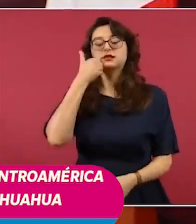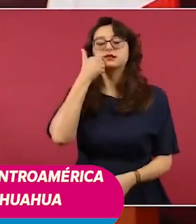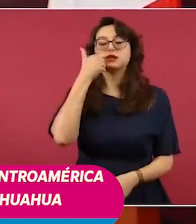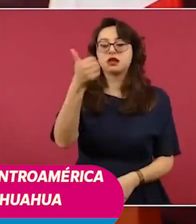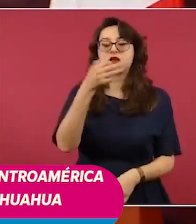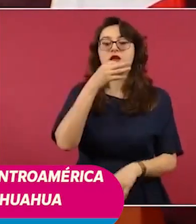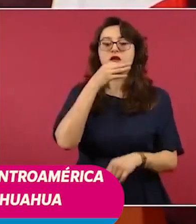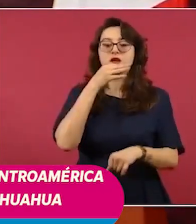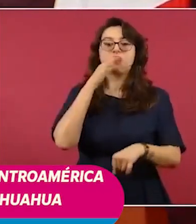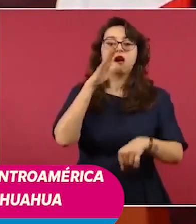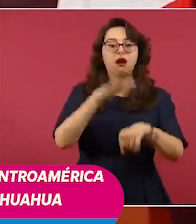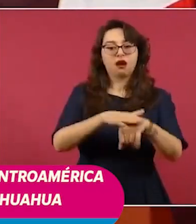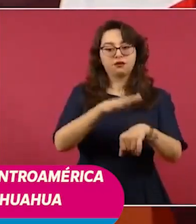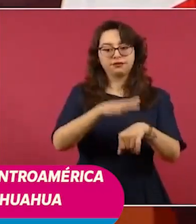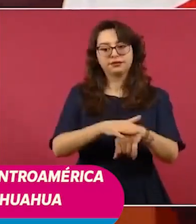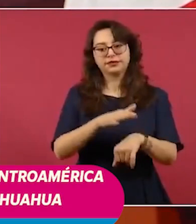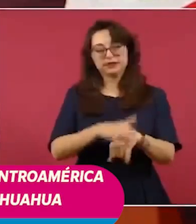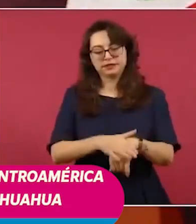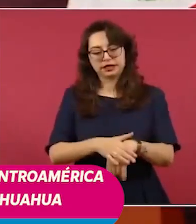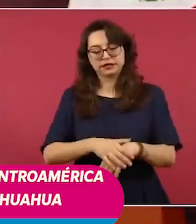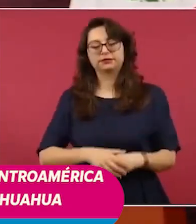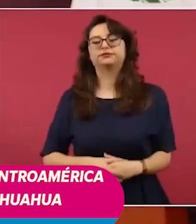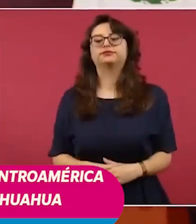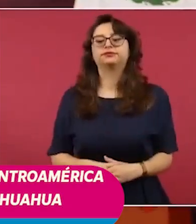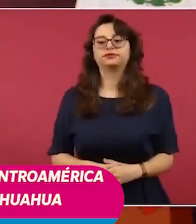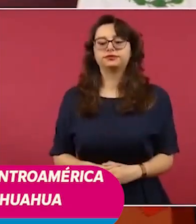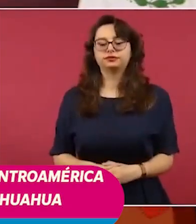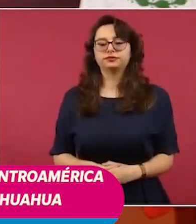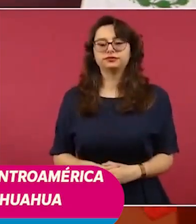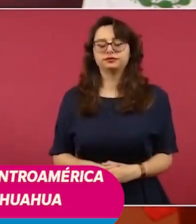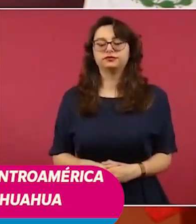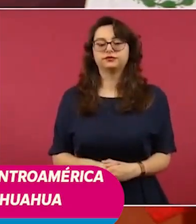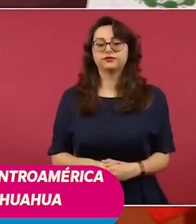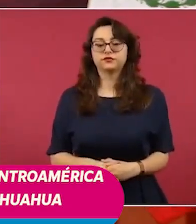los familiares, a los